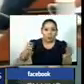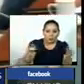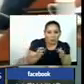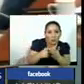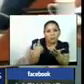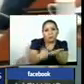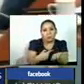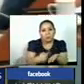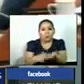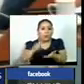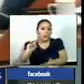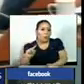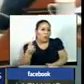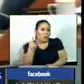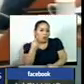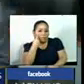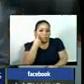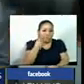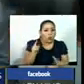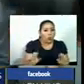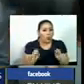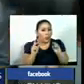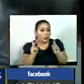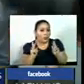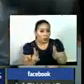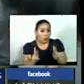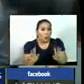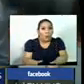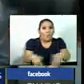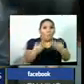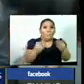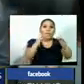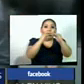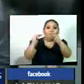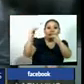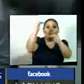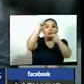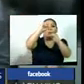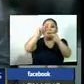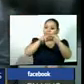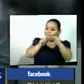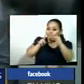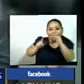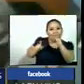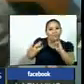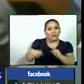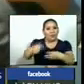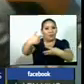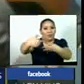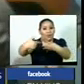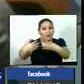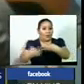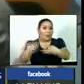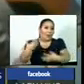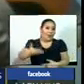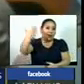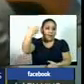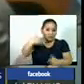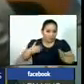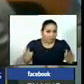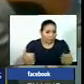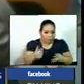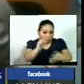para buscar una alternativa. Esto luego que la sala declaró inconstitucional las medidas impulsadas por el